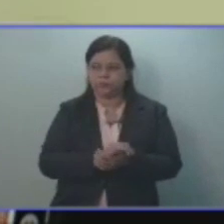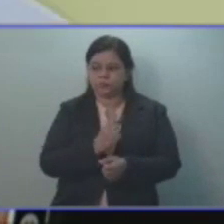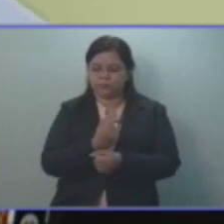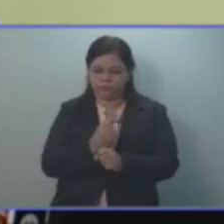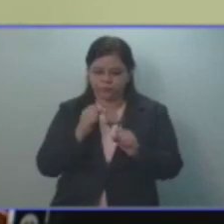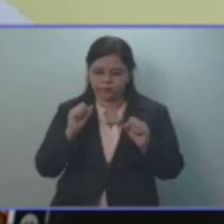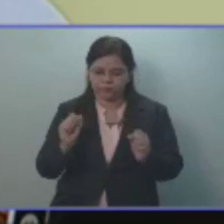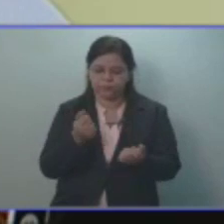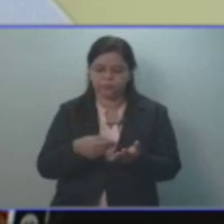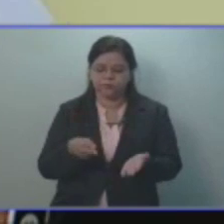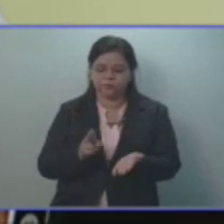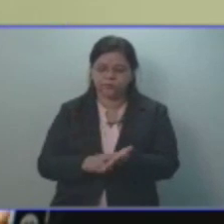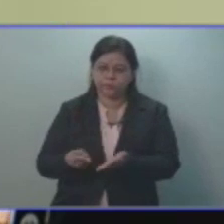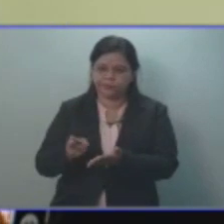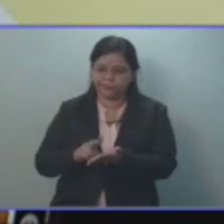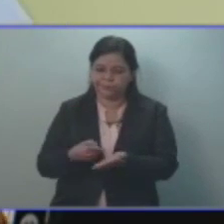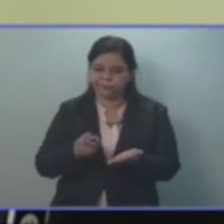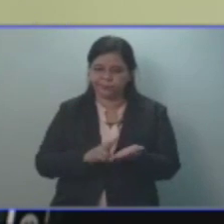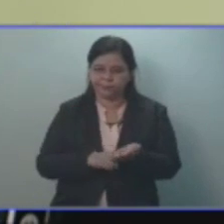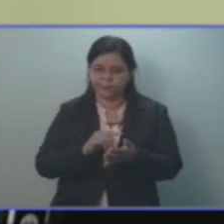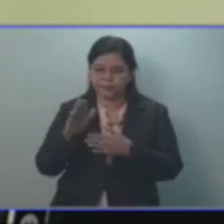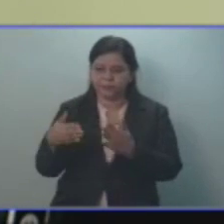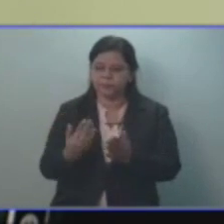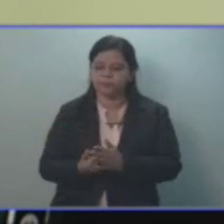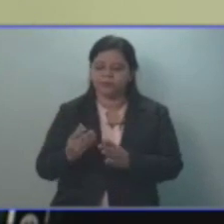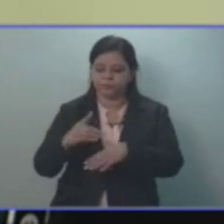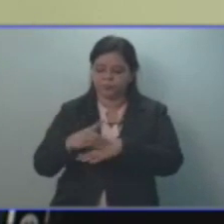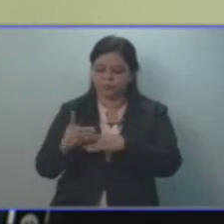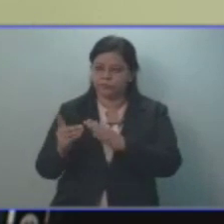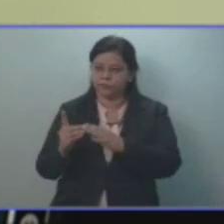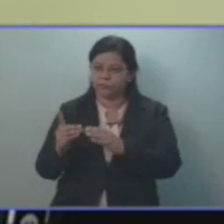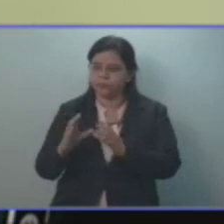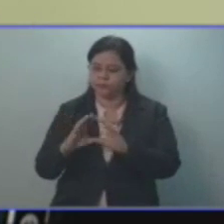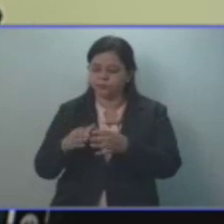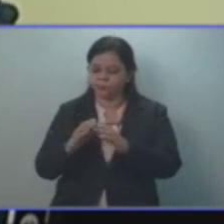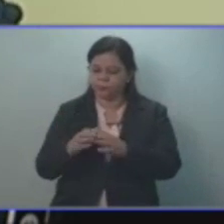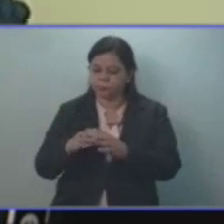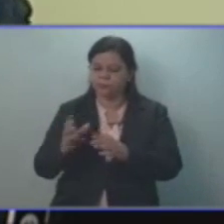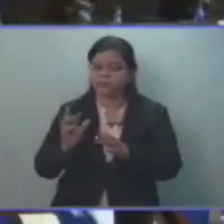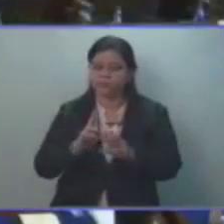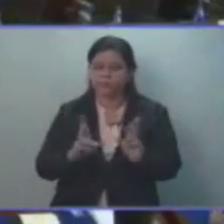tiene la firma de la mayoría de miembros de la Comisión de Reformas Electorales. Leído, presidente.